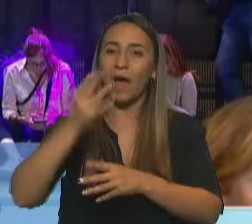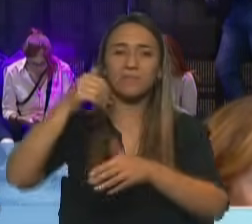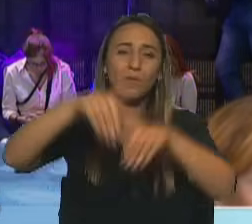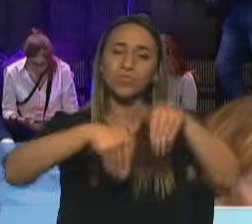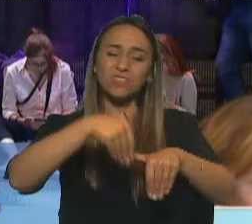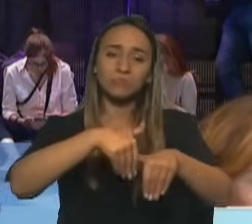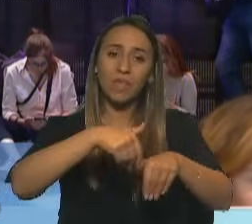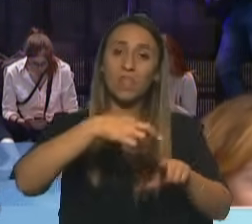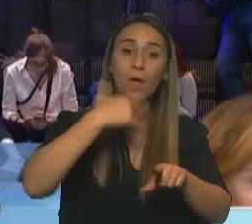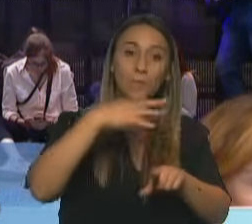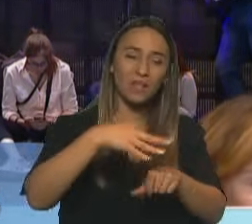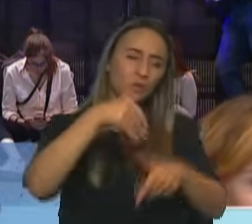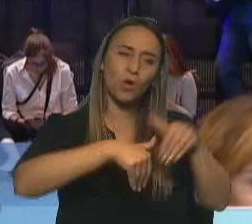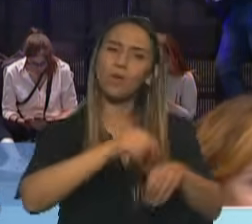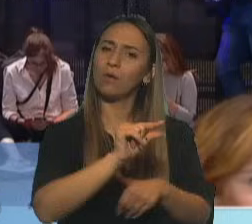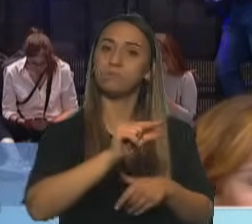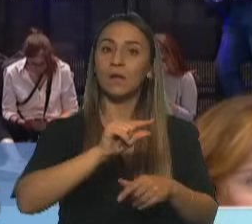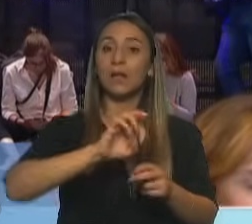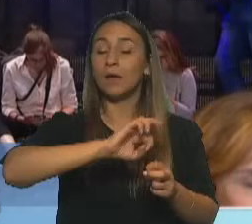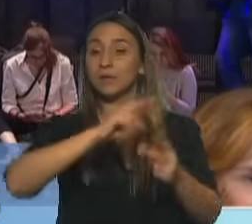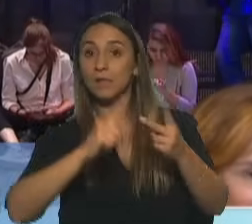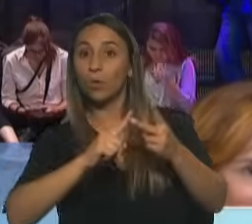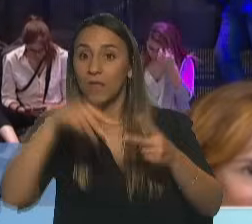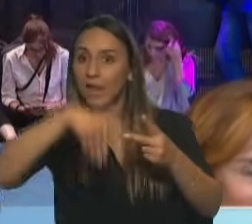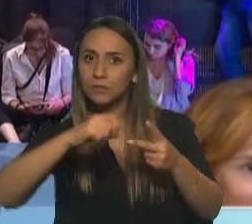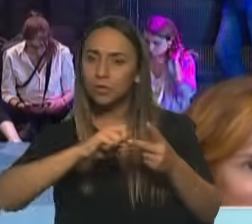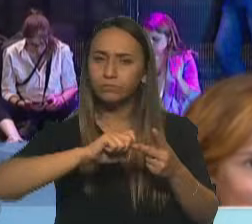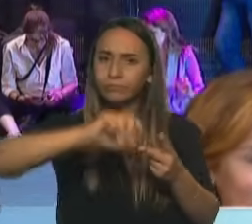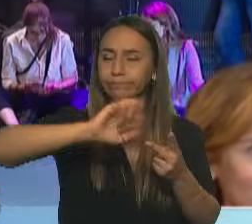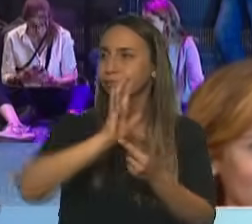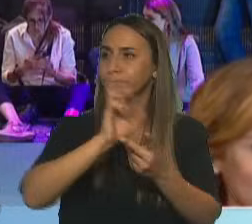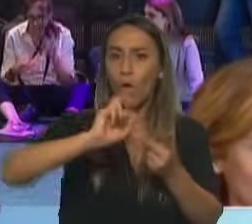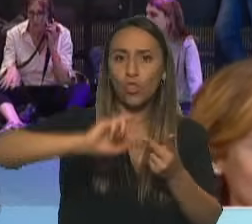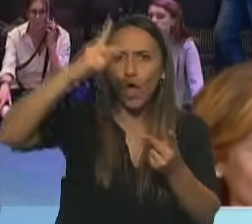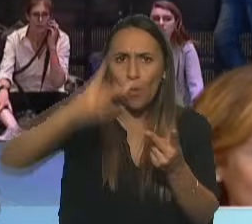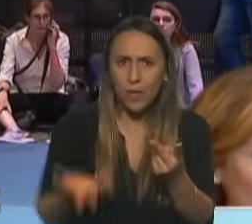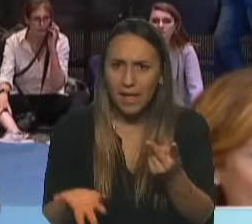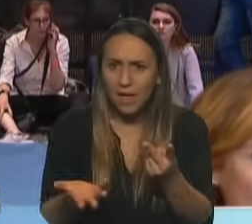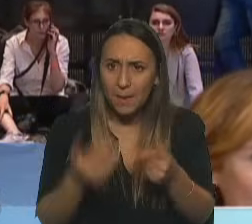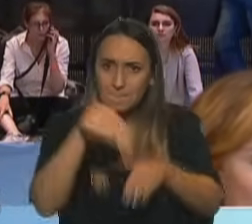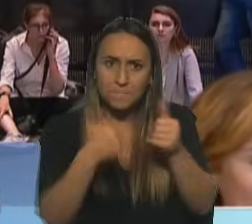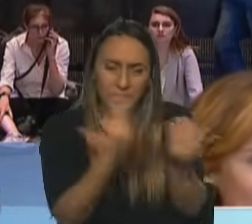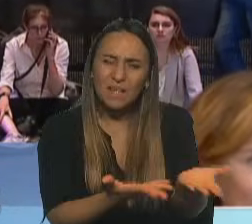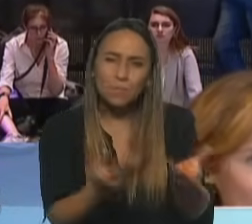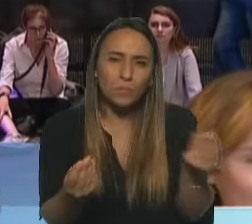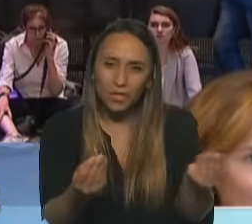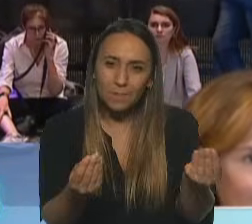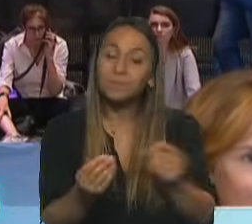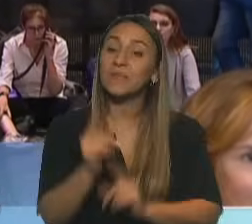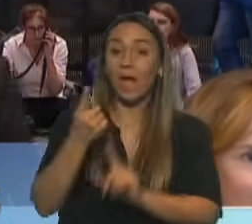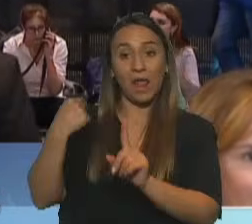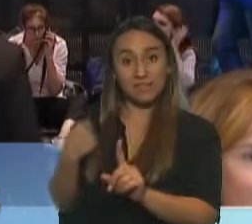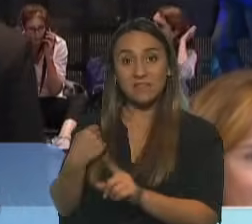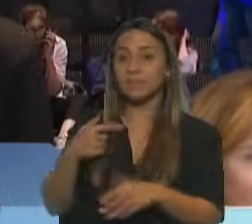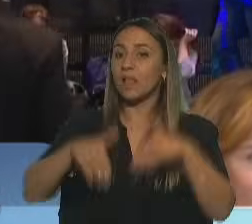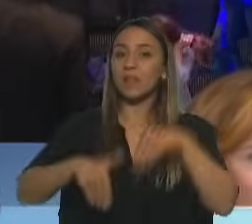de las PASO a las generales, y lo explica en gran parte de que se hayan sumado votantes que no habían ido a las urnas en las